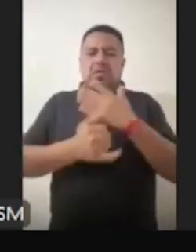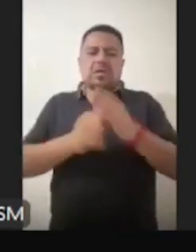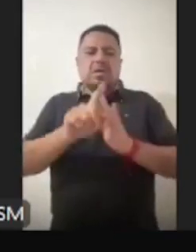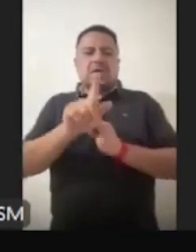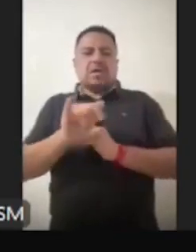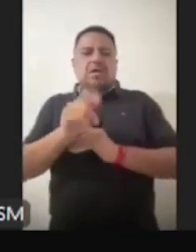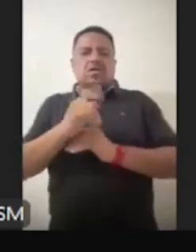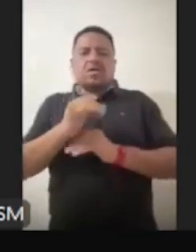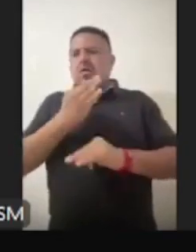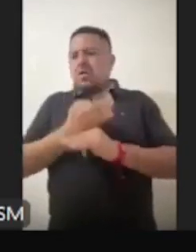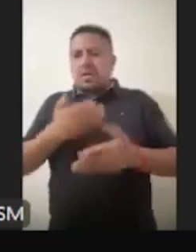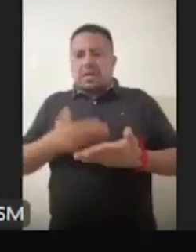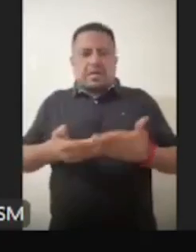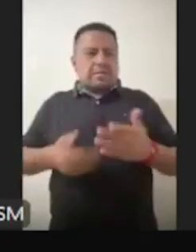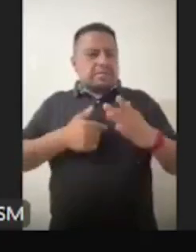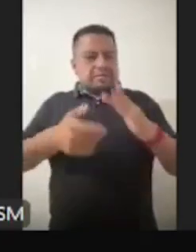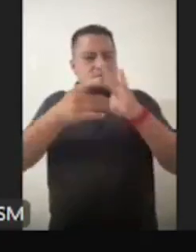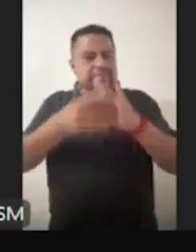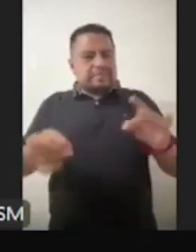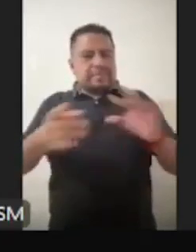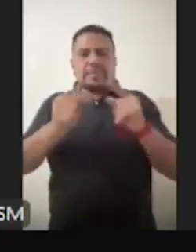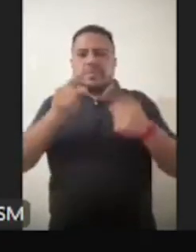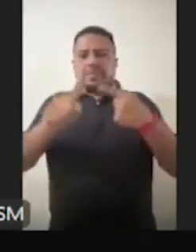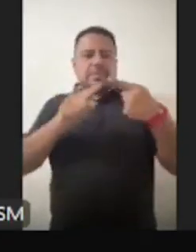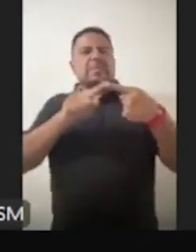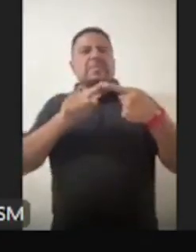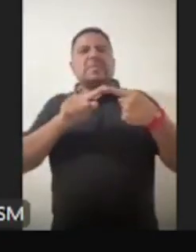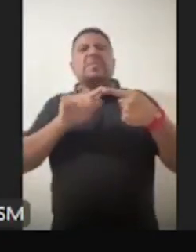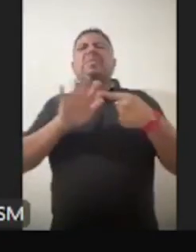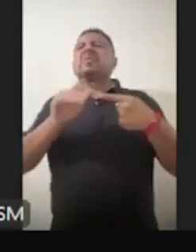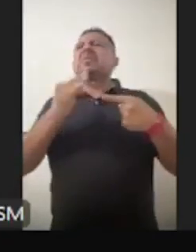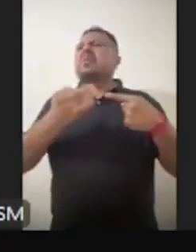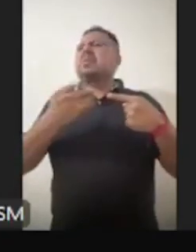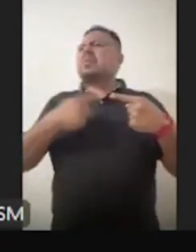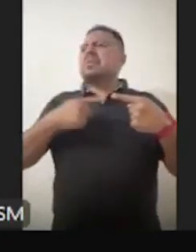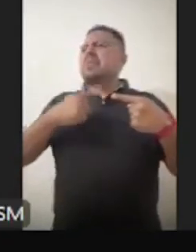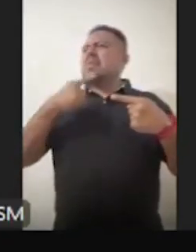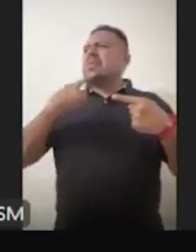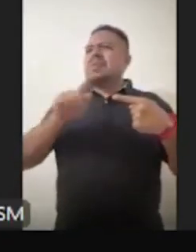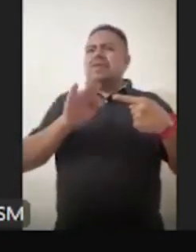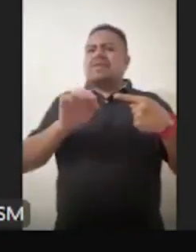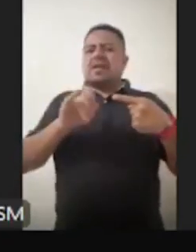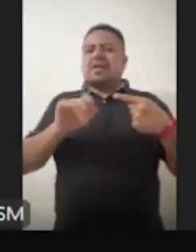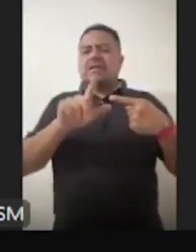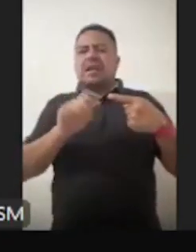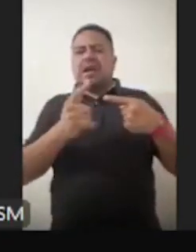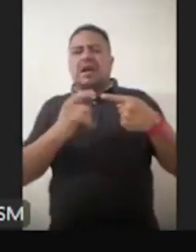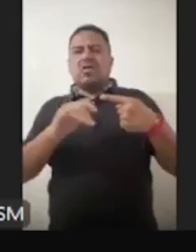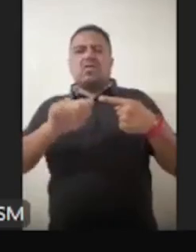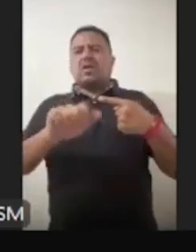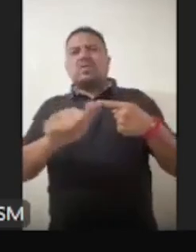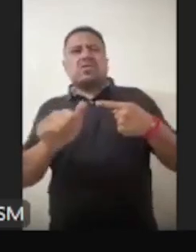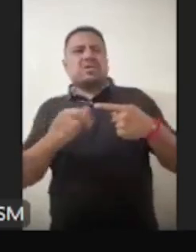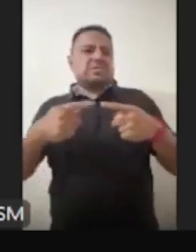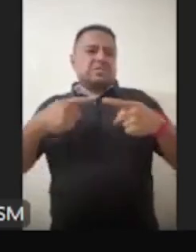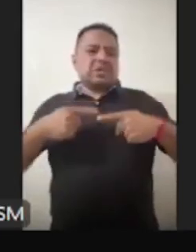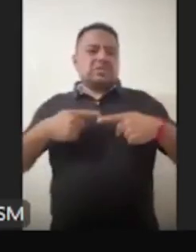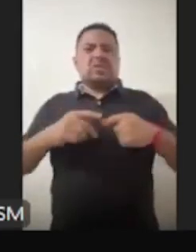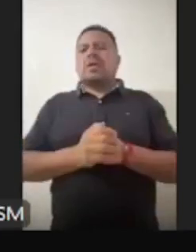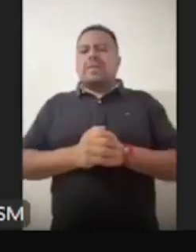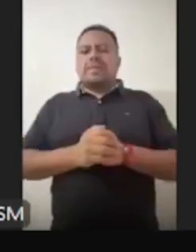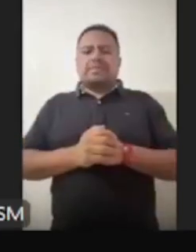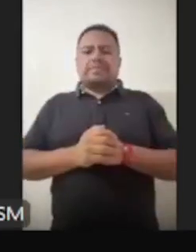a continuación preciso. En el primer asunto, la parte actora es Fernando Iván Lagunas Ayala y otras personas. El